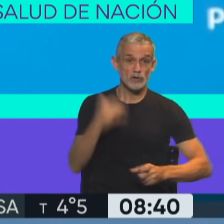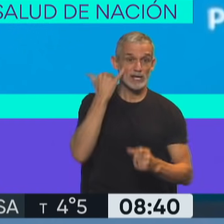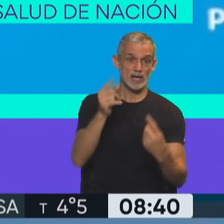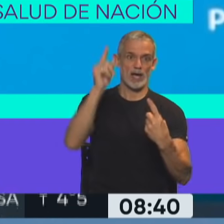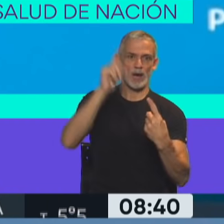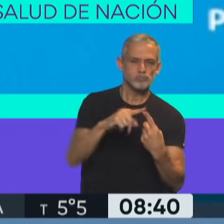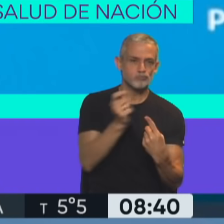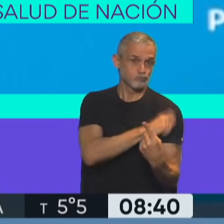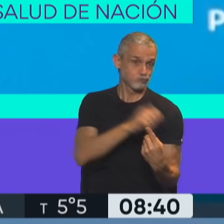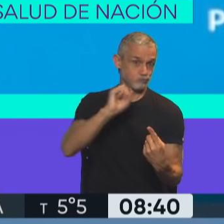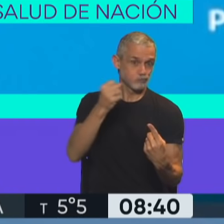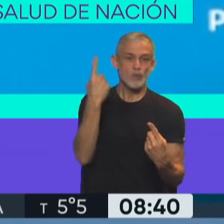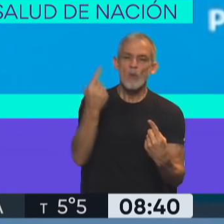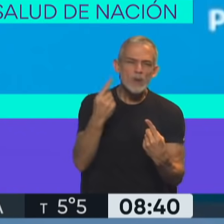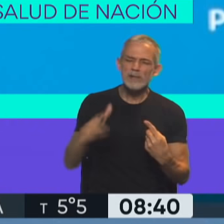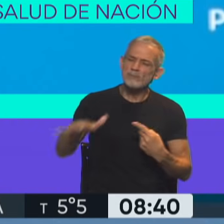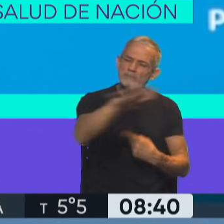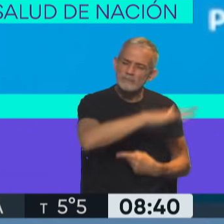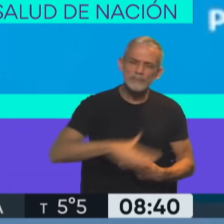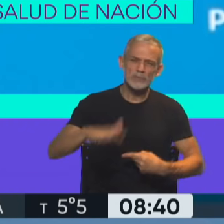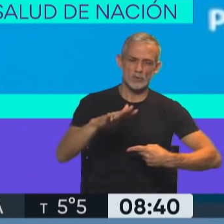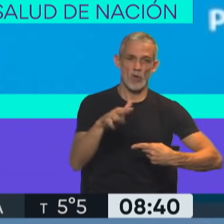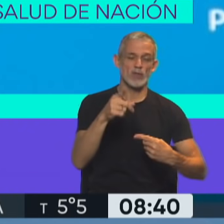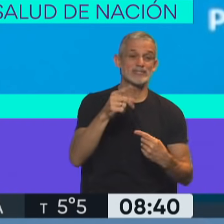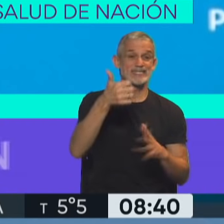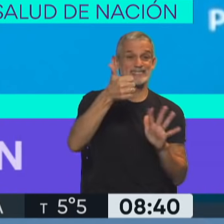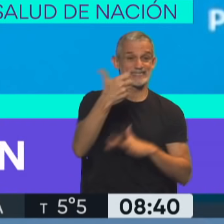esquema de vacunación en toda la población global de